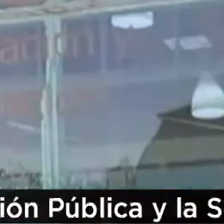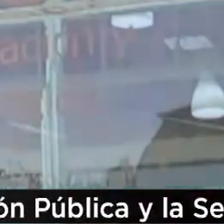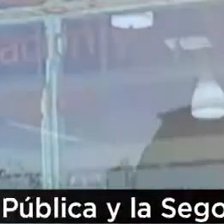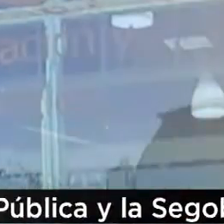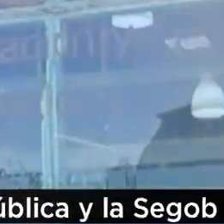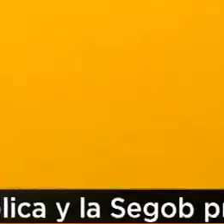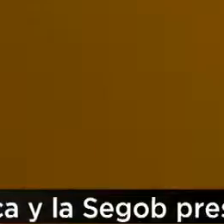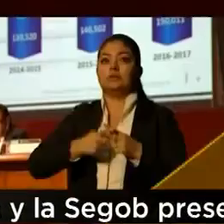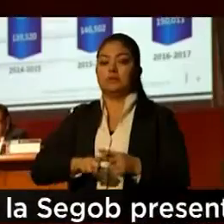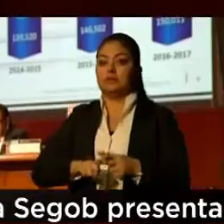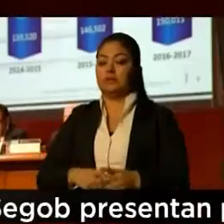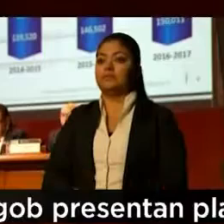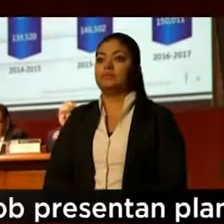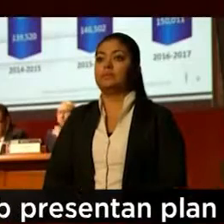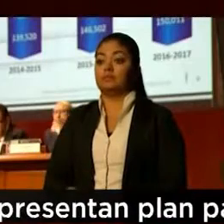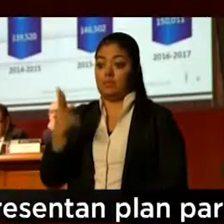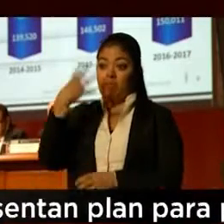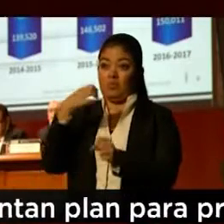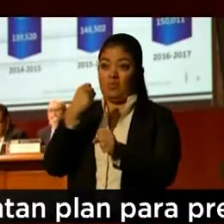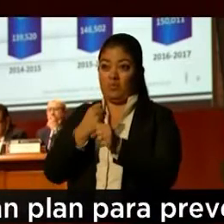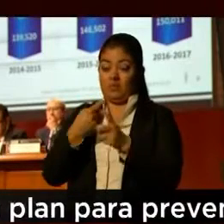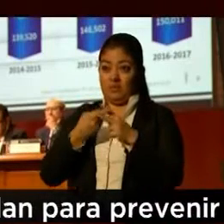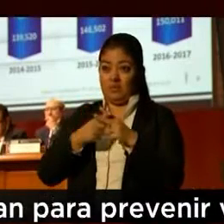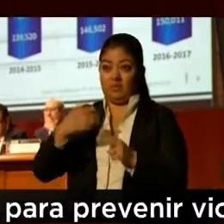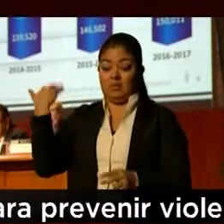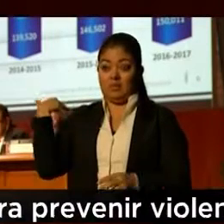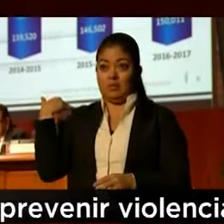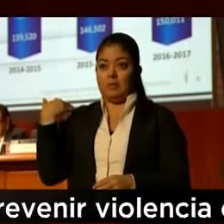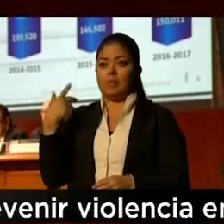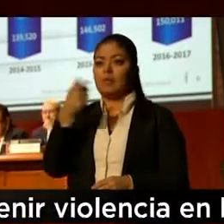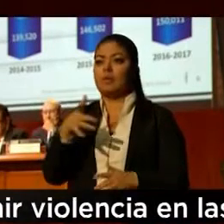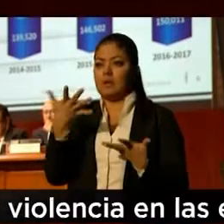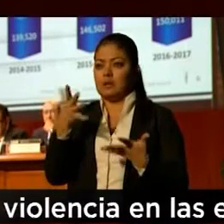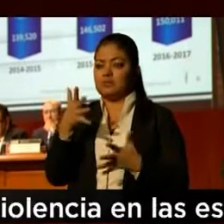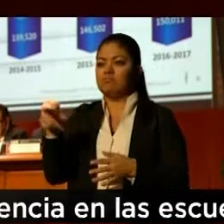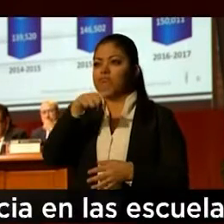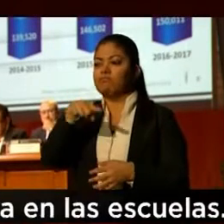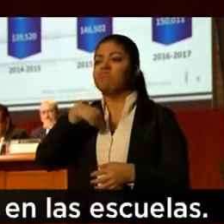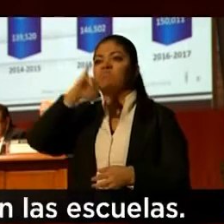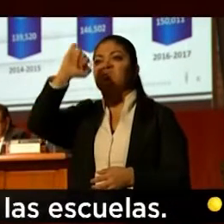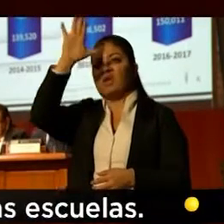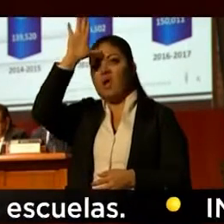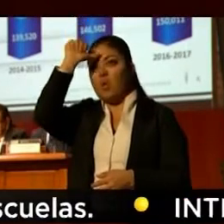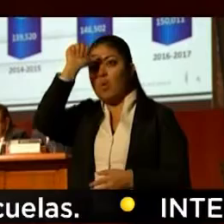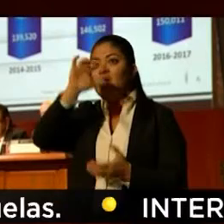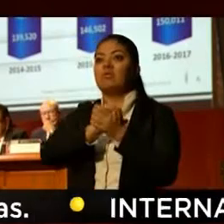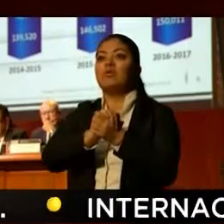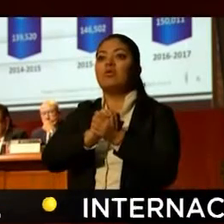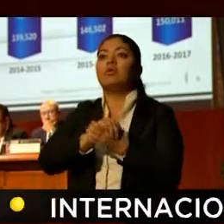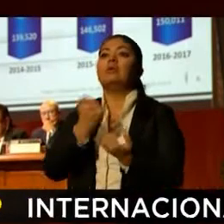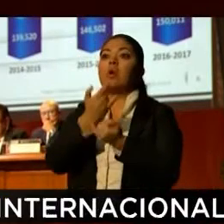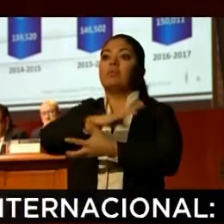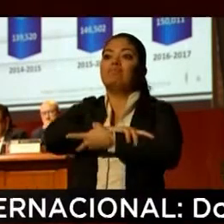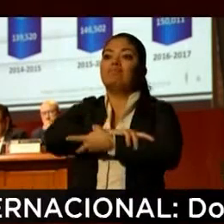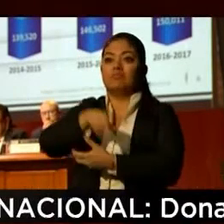sentido correcto. Hace 4 años hicimos un pacto por los jóvenes para comprometernos en